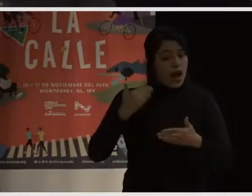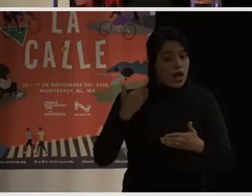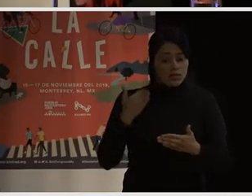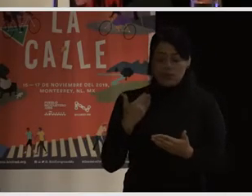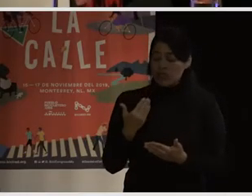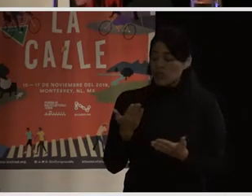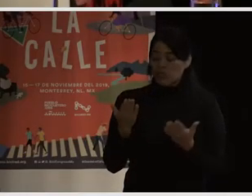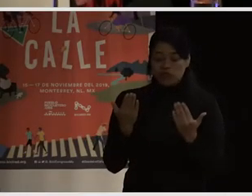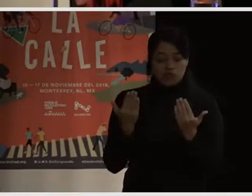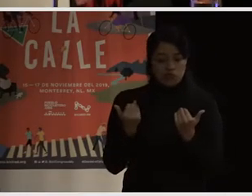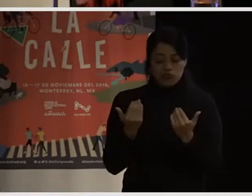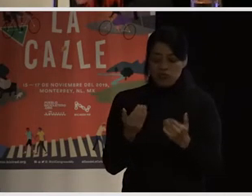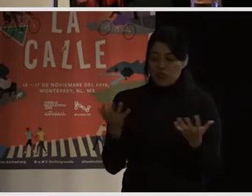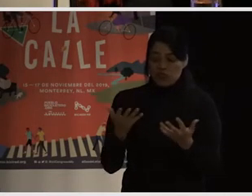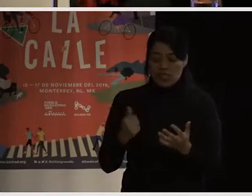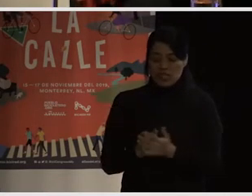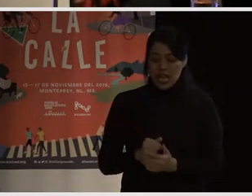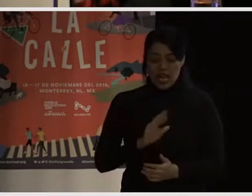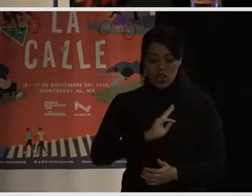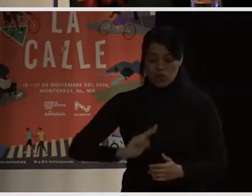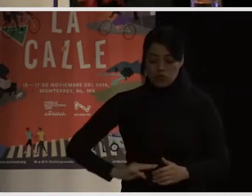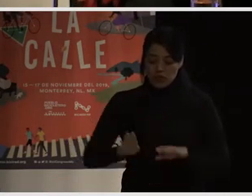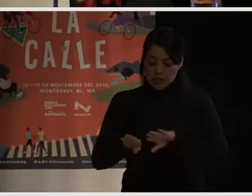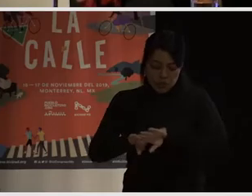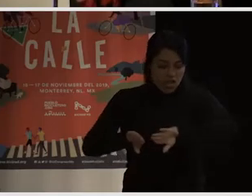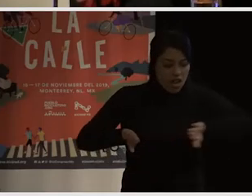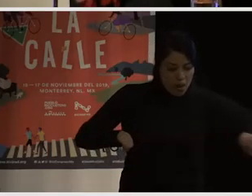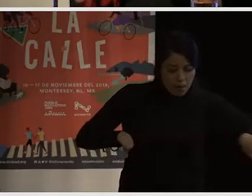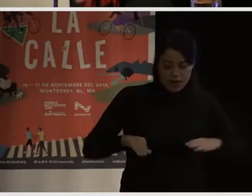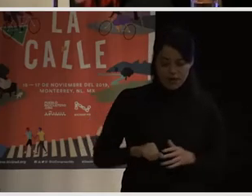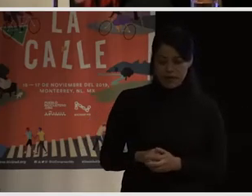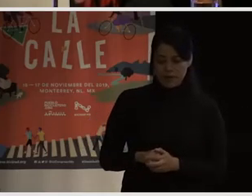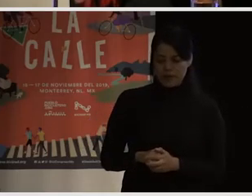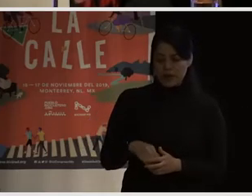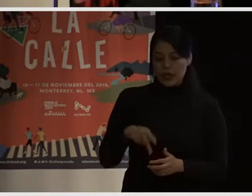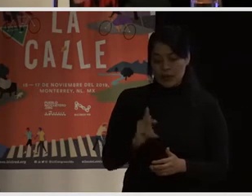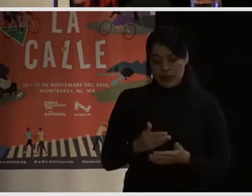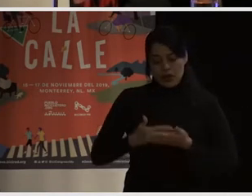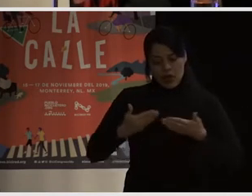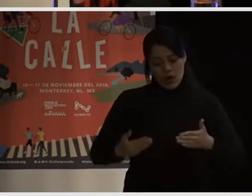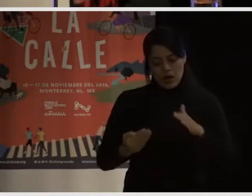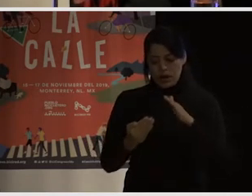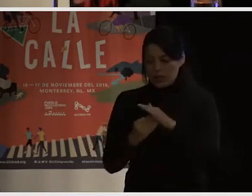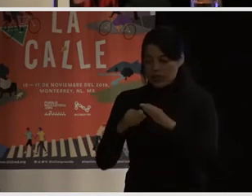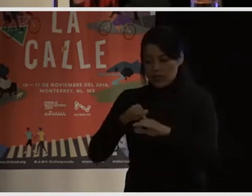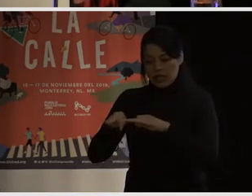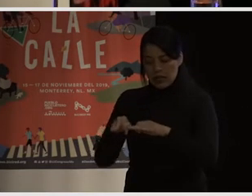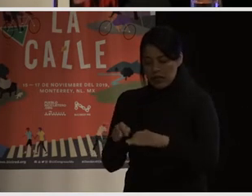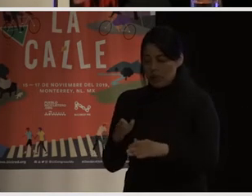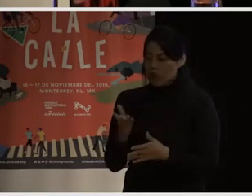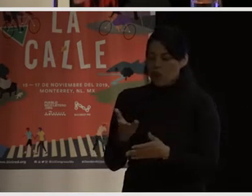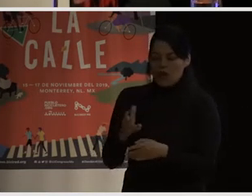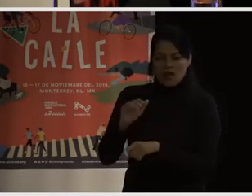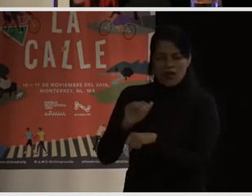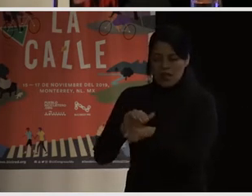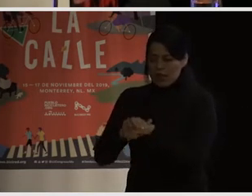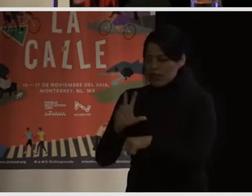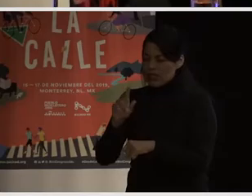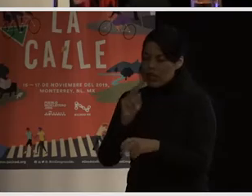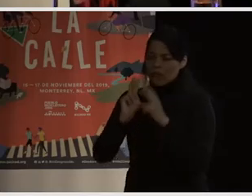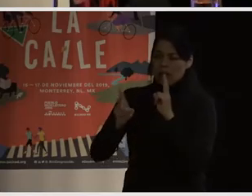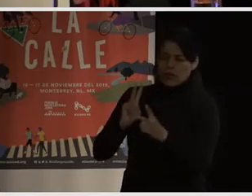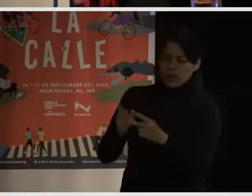hacía antes los municipios quedaban fuera de la discusión ahora lo estamos haciendo no son mesas muy amistosas donde todos nos relajamos y compartamos